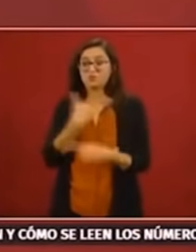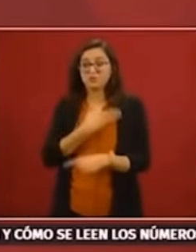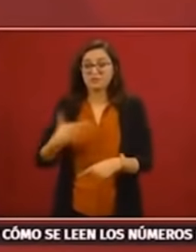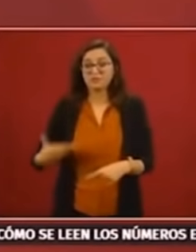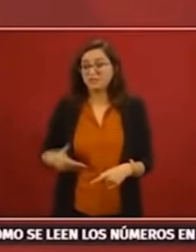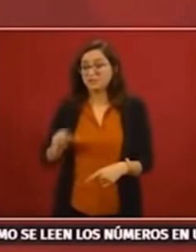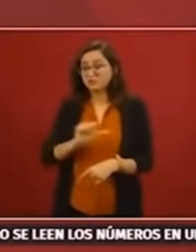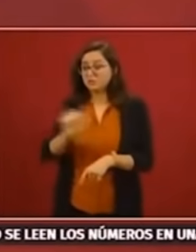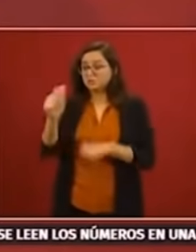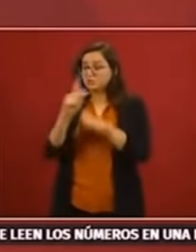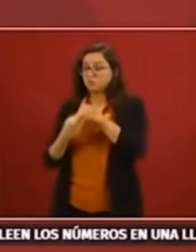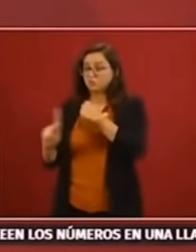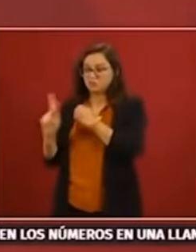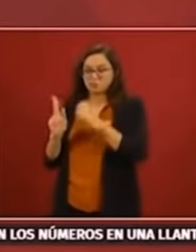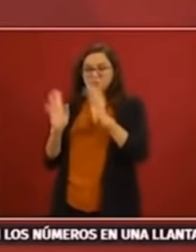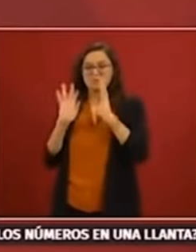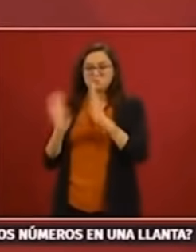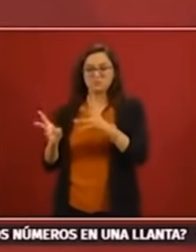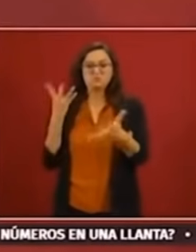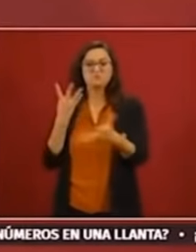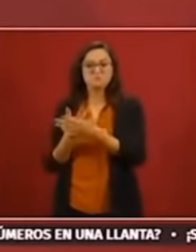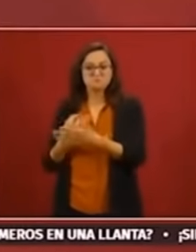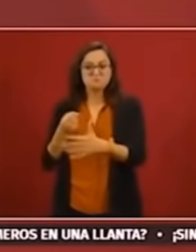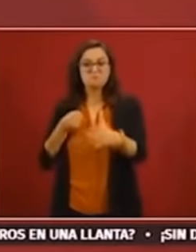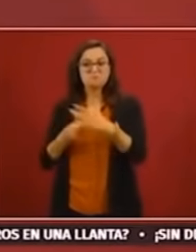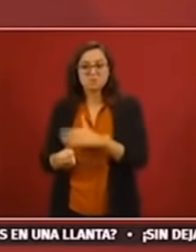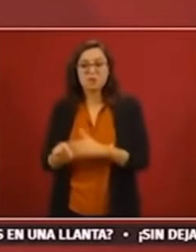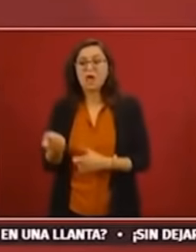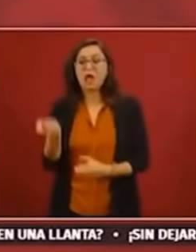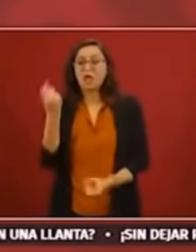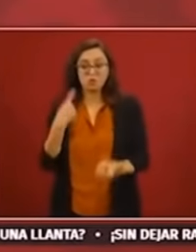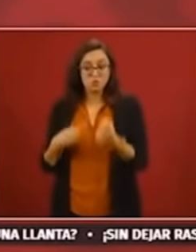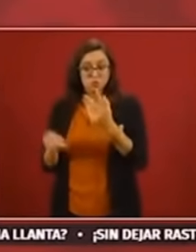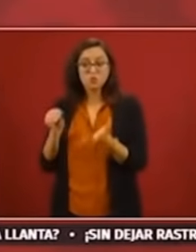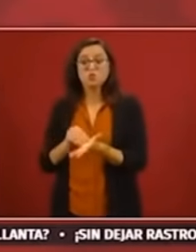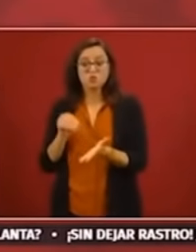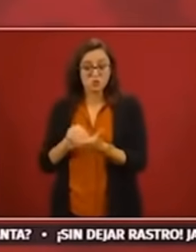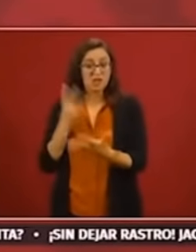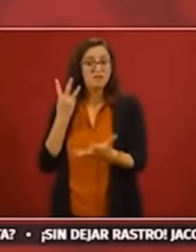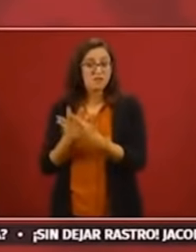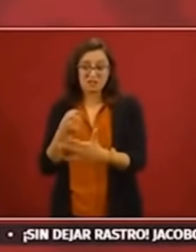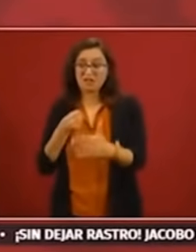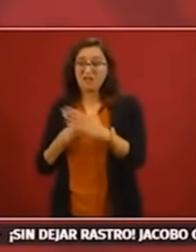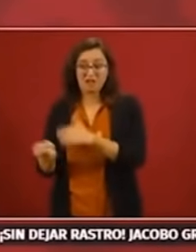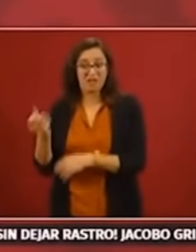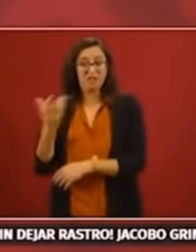presidentes de países, están todavía algunos en la cárcel.